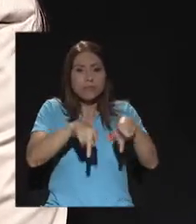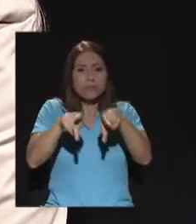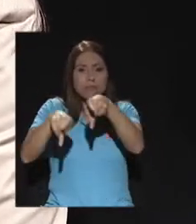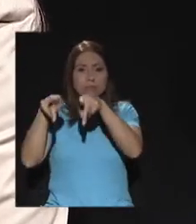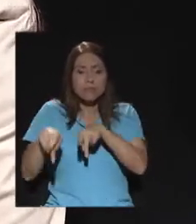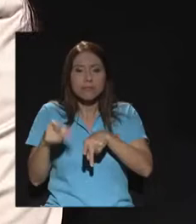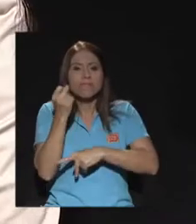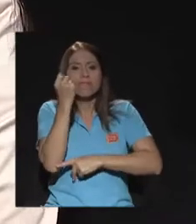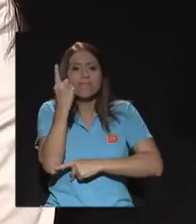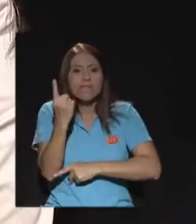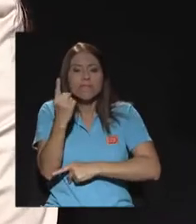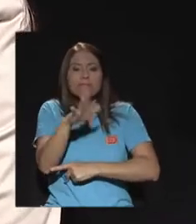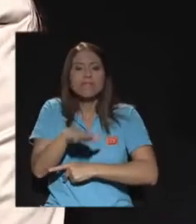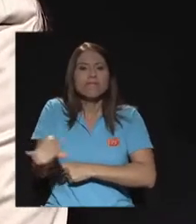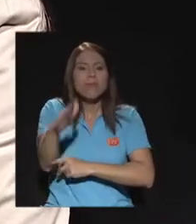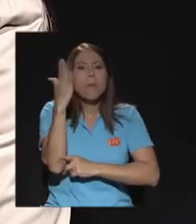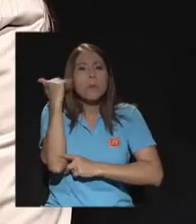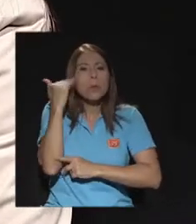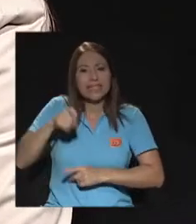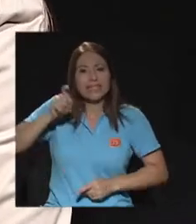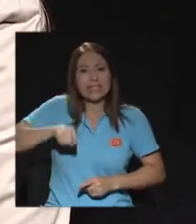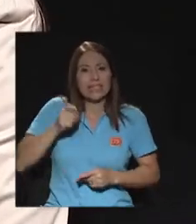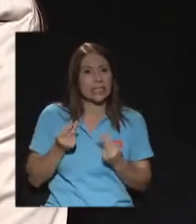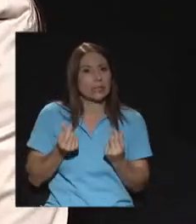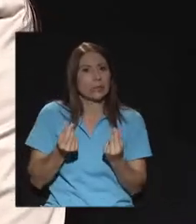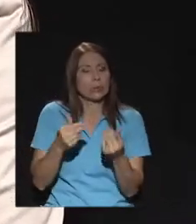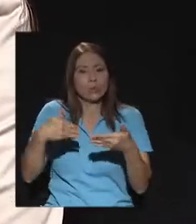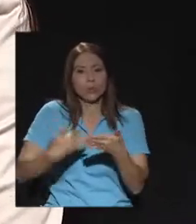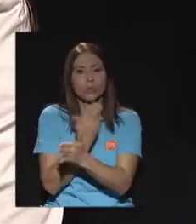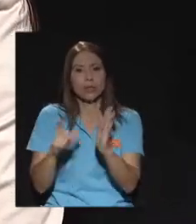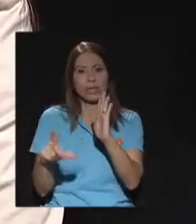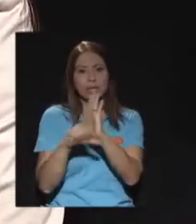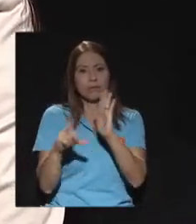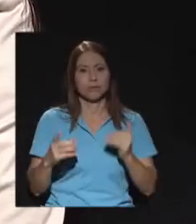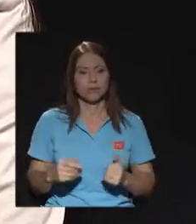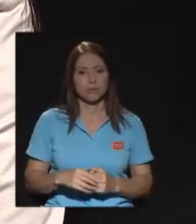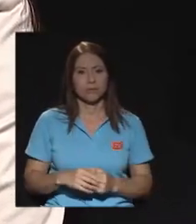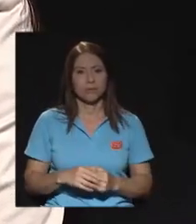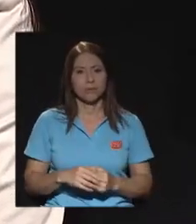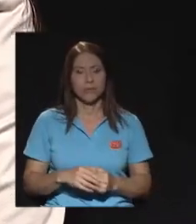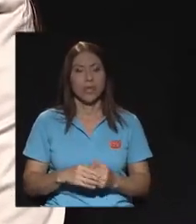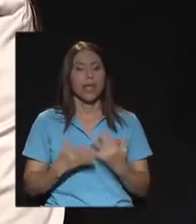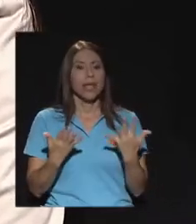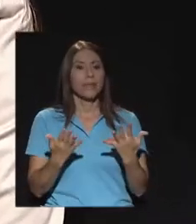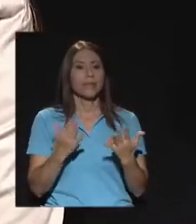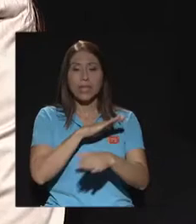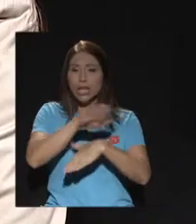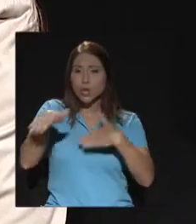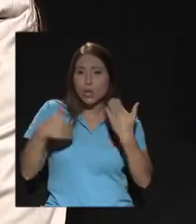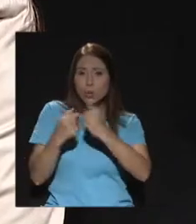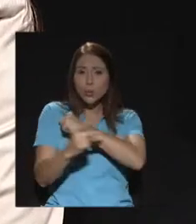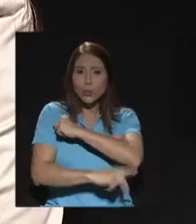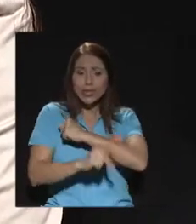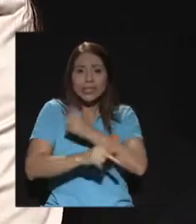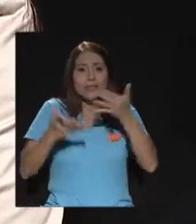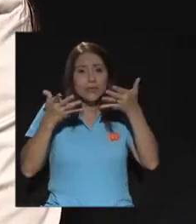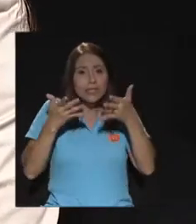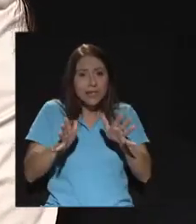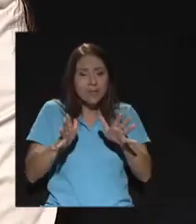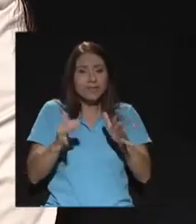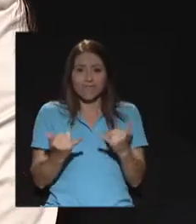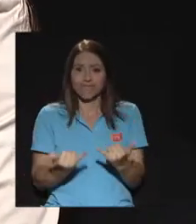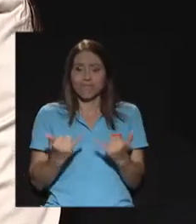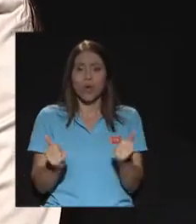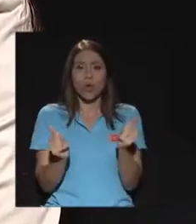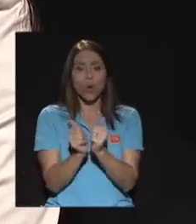claro el porqué de la urgencia de una nueva legislación. En todos los países donde se ha entrado en vigencia